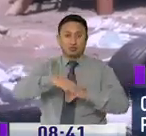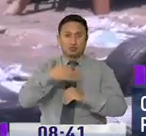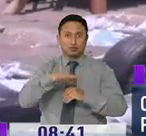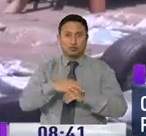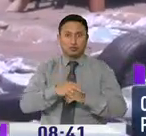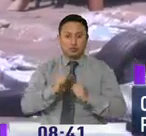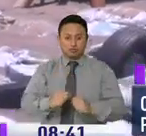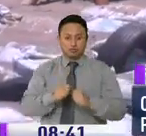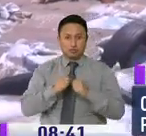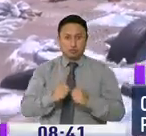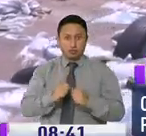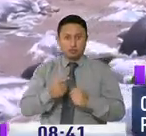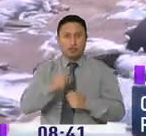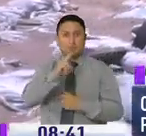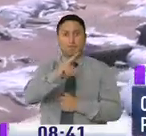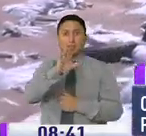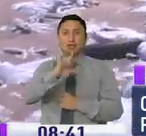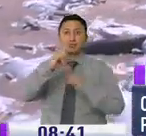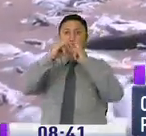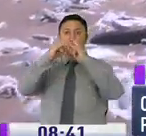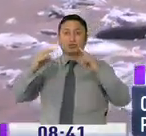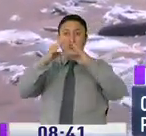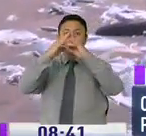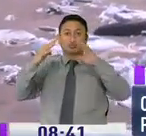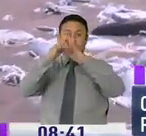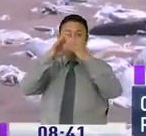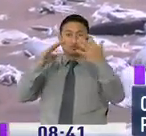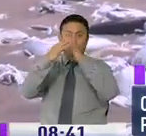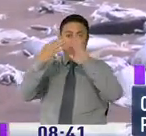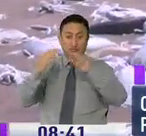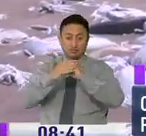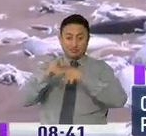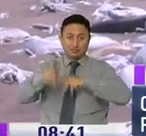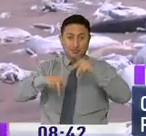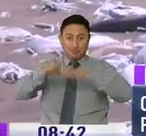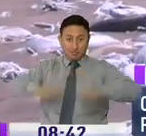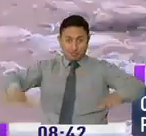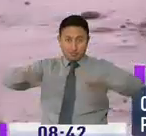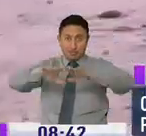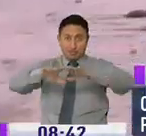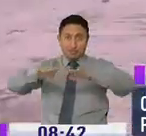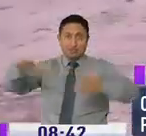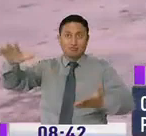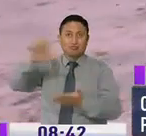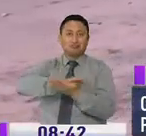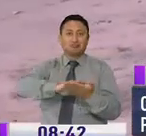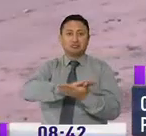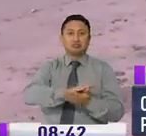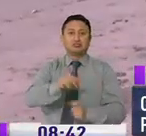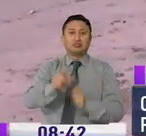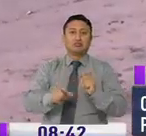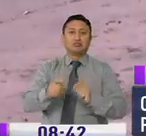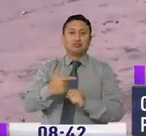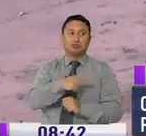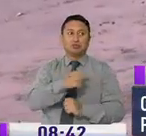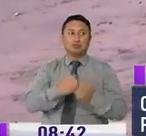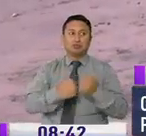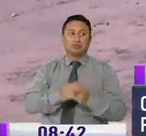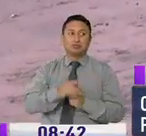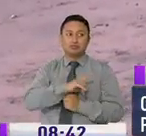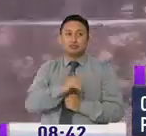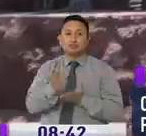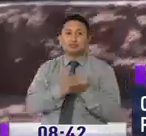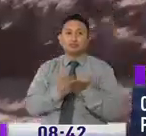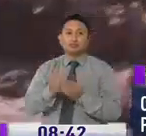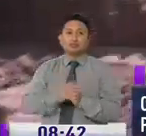cabañas aproximadamente, que estaban ubicadas en la playa de esta población costera. Los comuneros afectados en su mayoría prestan el